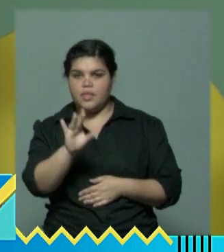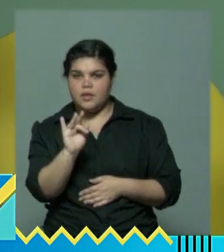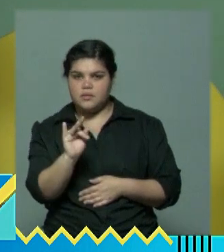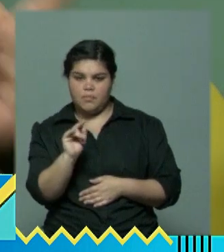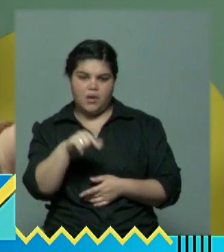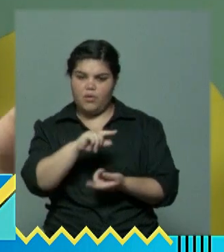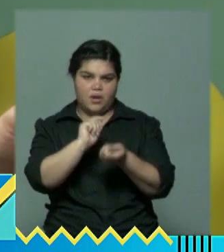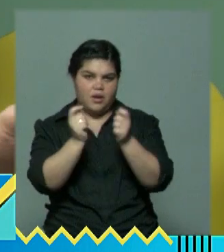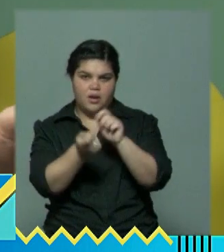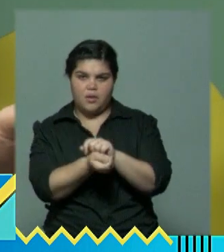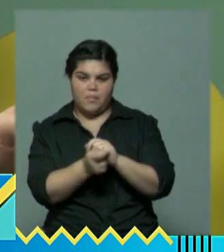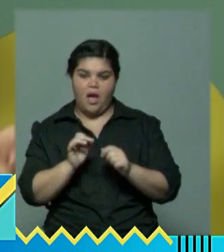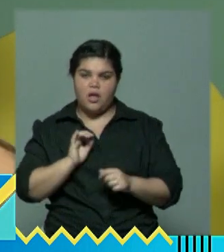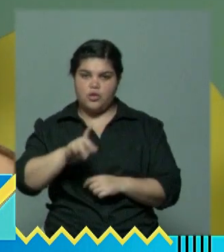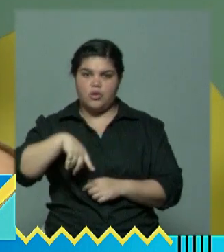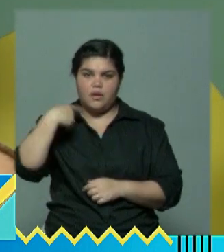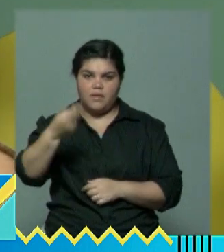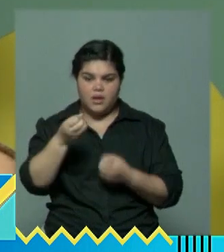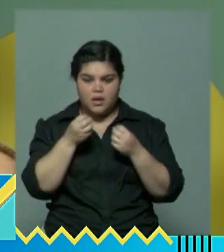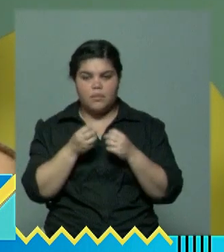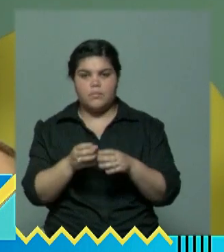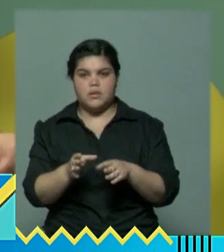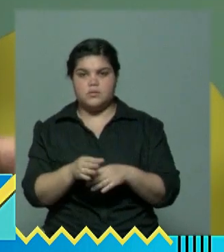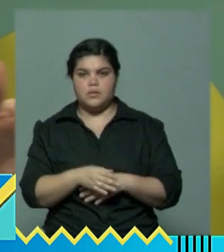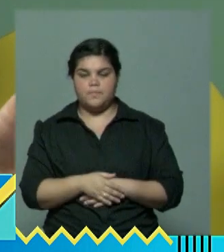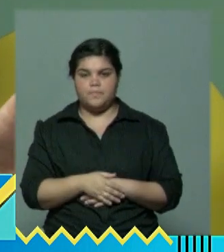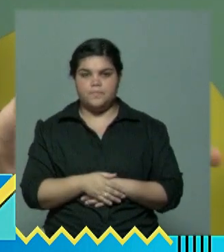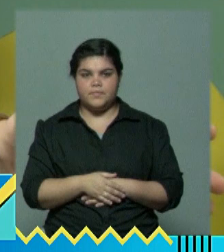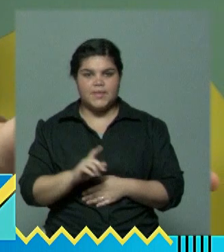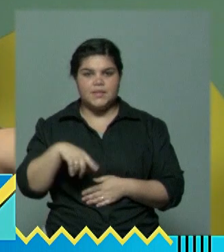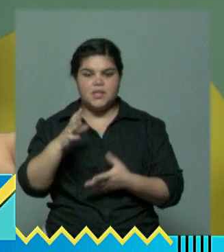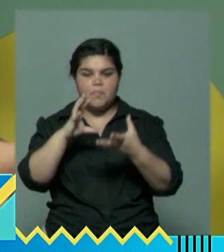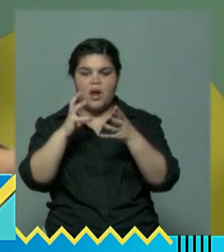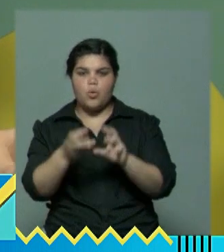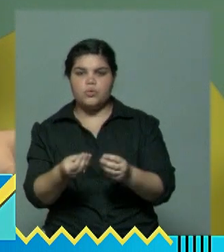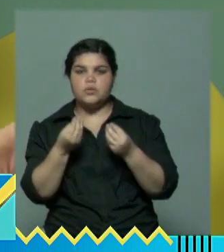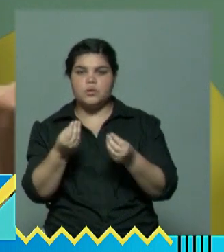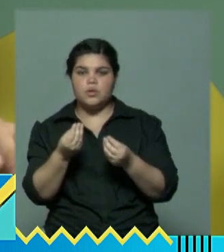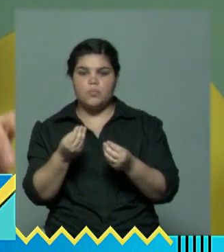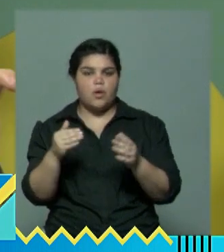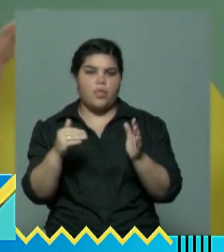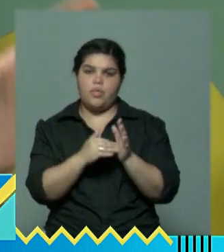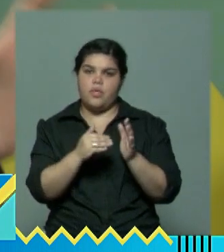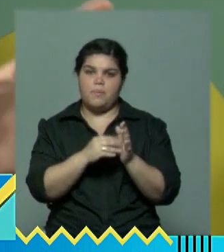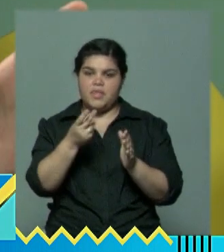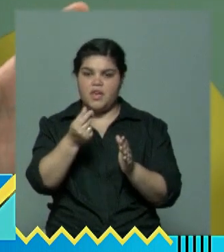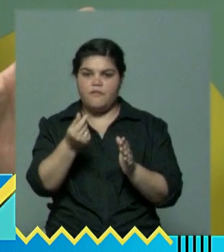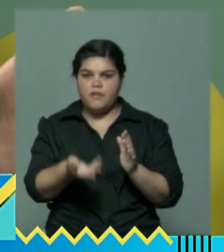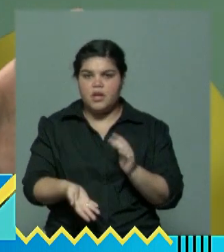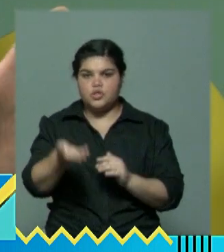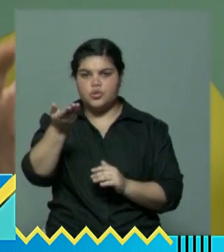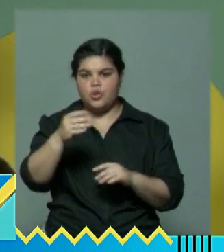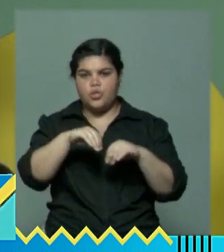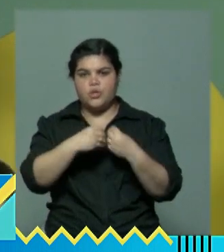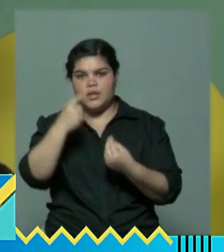hacer este mes de diciembre, sino a partir del año que viene. Y siempre ajustado también a la tasa de inflación. No es que el 70% va ajustado